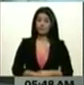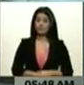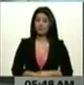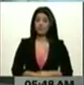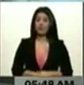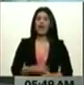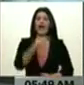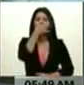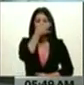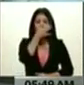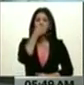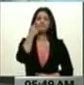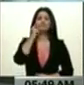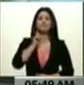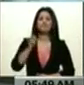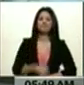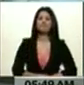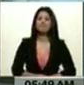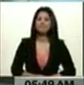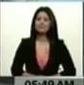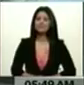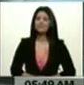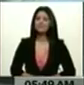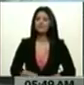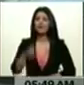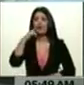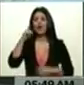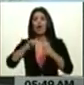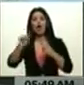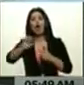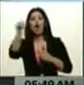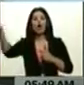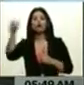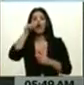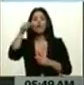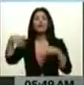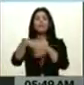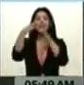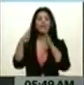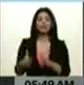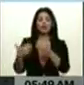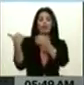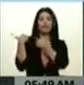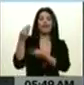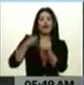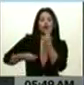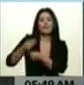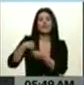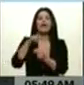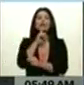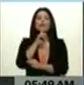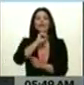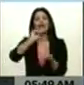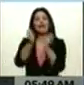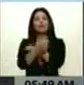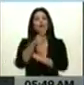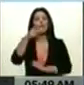ay, perdón, para este diario. Ey, Pérez Abad, nuevo vicepresidente del área económica, otra información que es de interés nacional. Lo dijo ayer el presidente